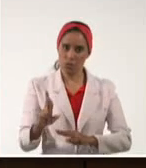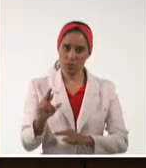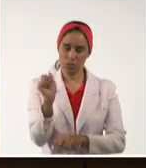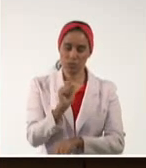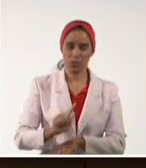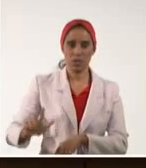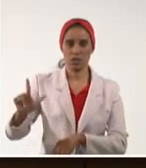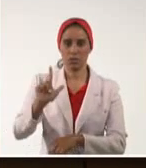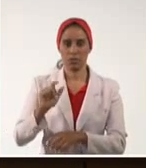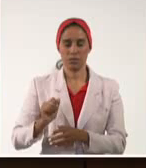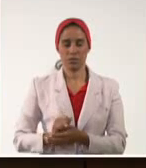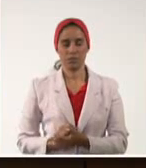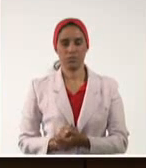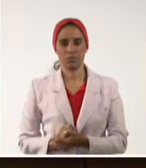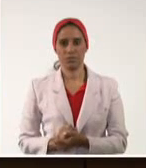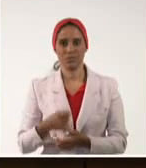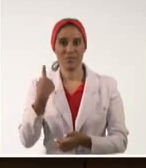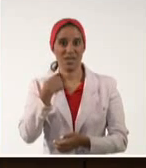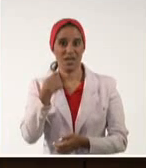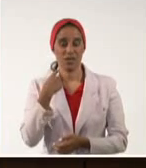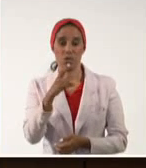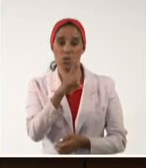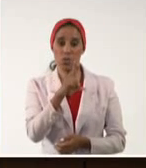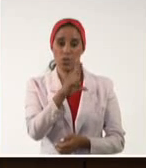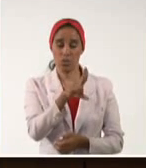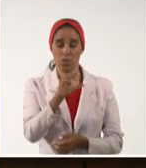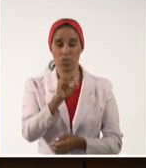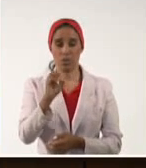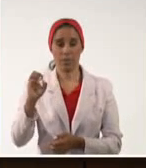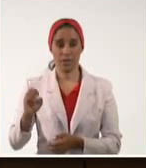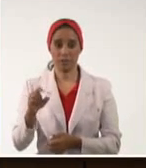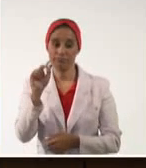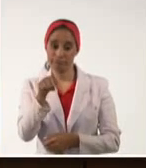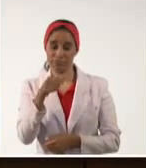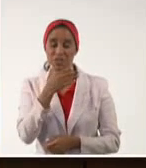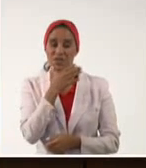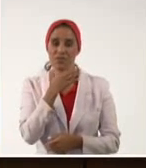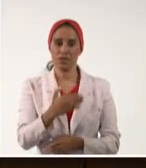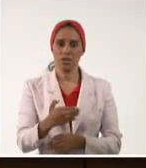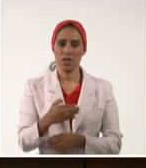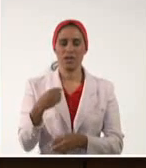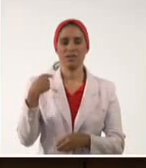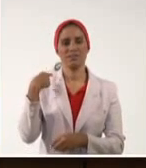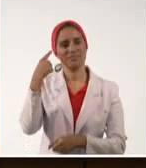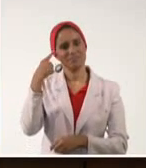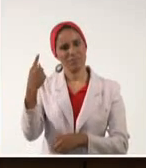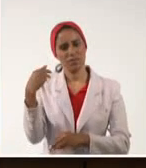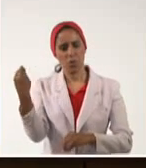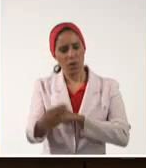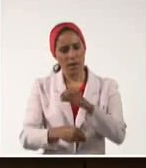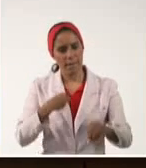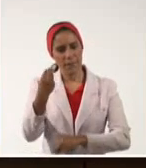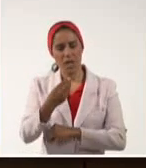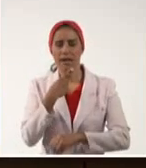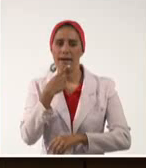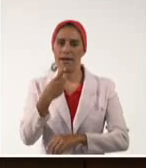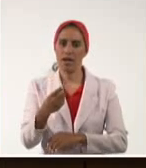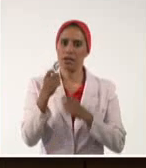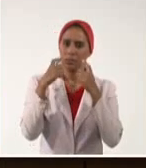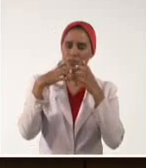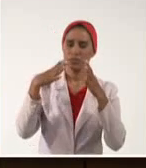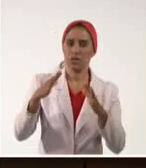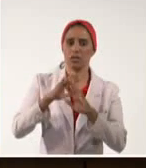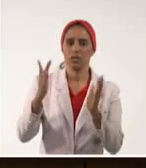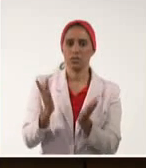socialismo. En el año 2000, el propio Fidel nos exhortó a cambiar todo lo que debiera ser cambiado, con sentido